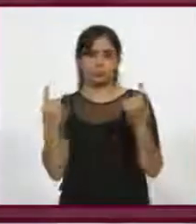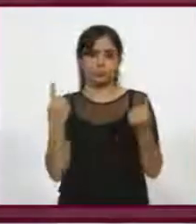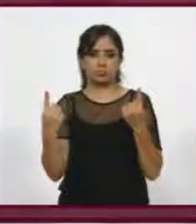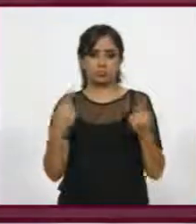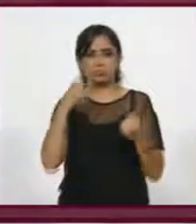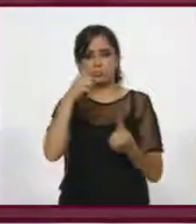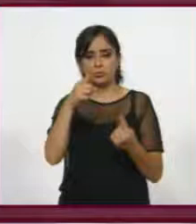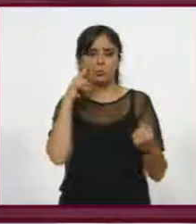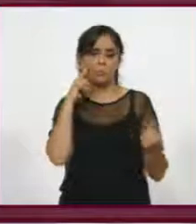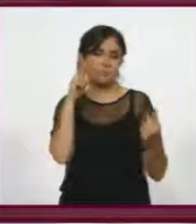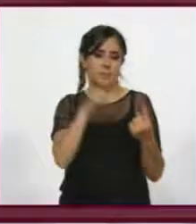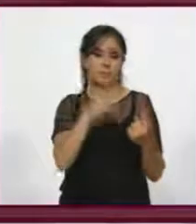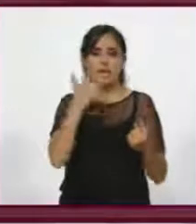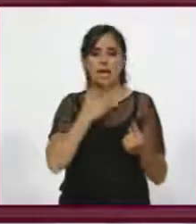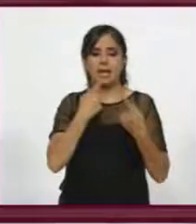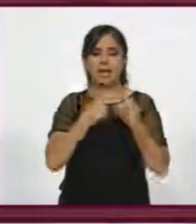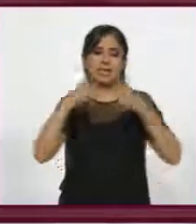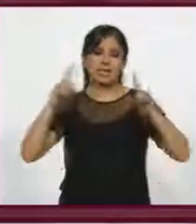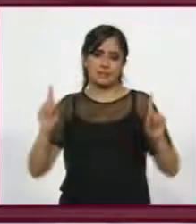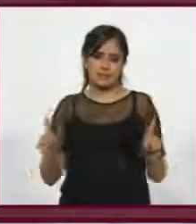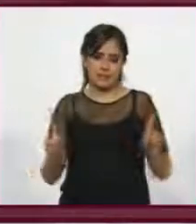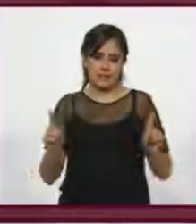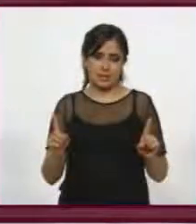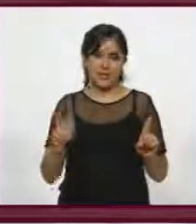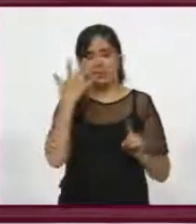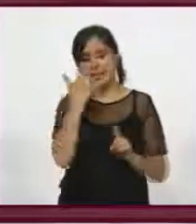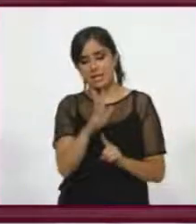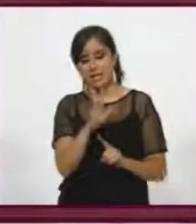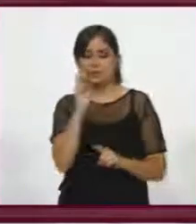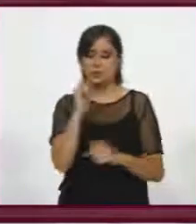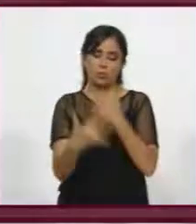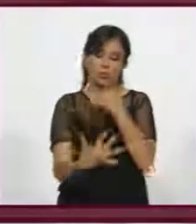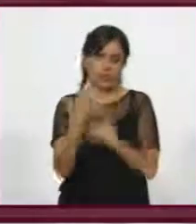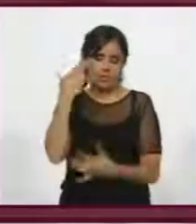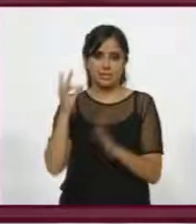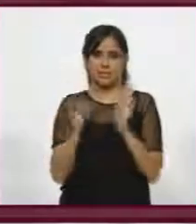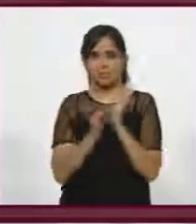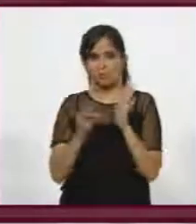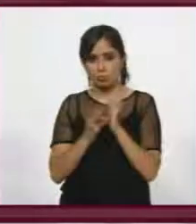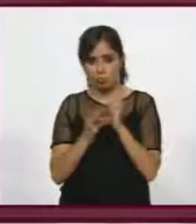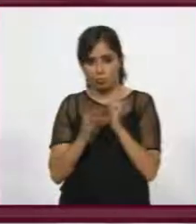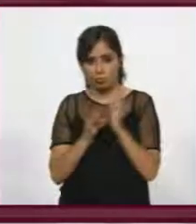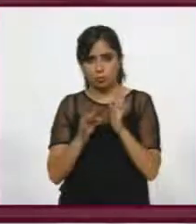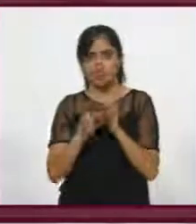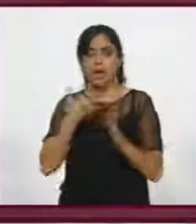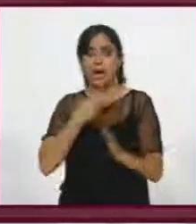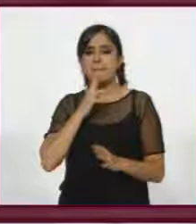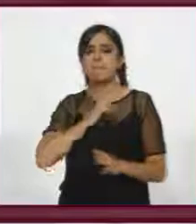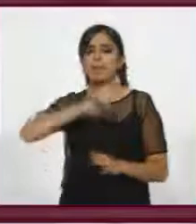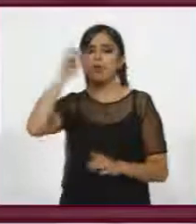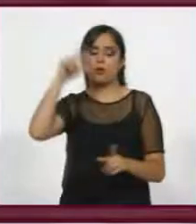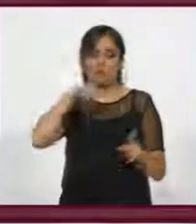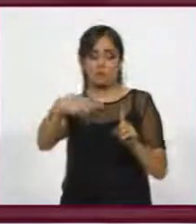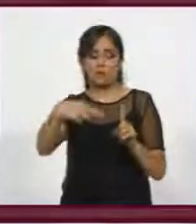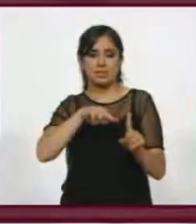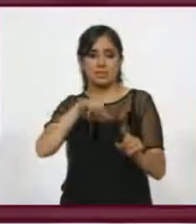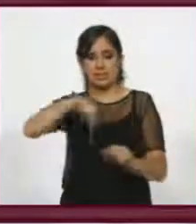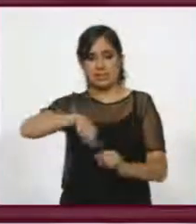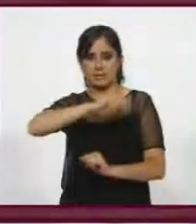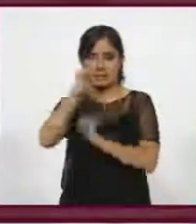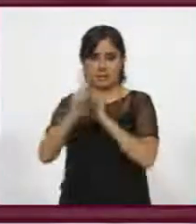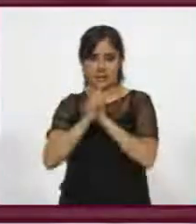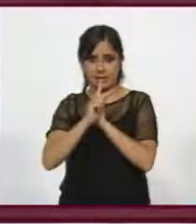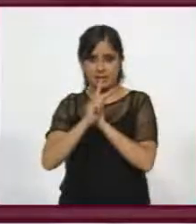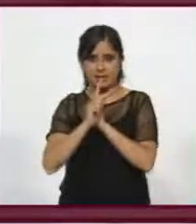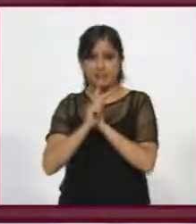ves, hay constantemente una diferencia 10, 15 puntos, hay una mejor visión del país que del presidente.